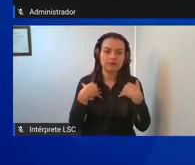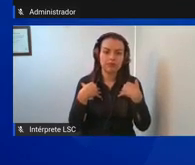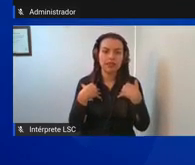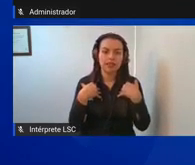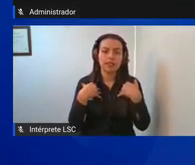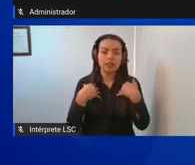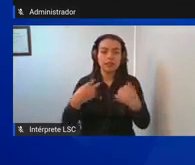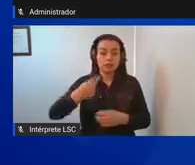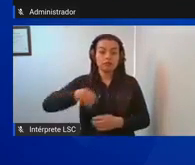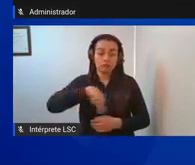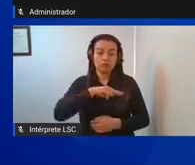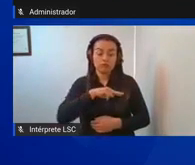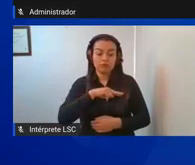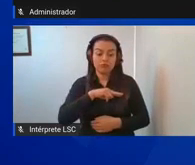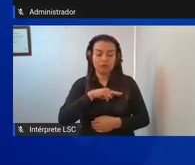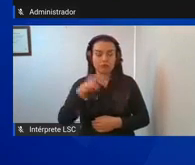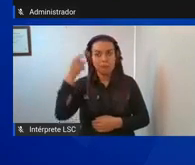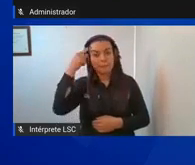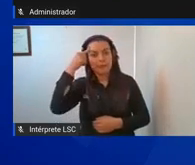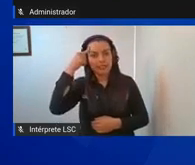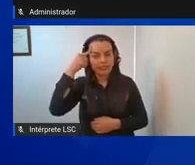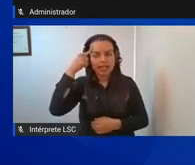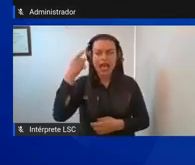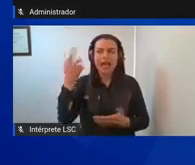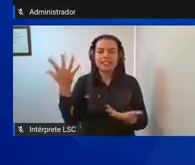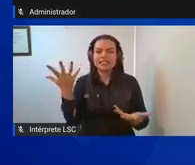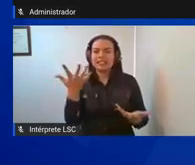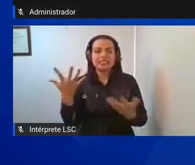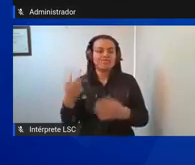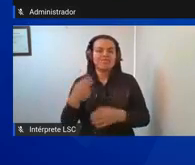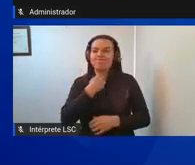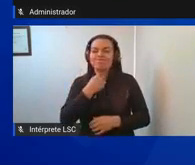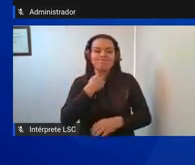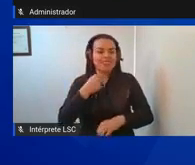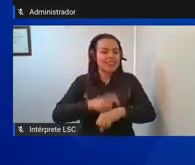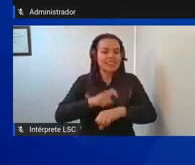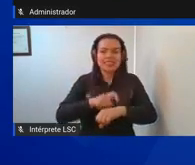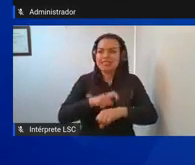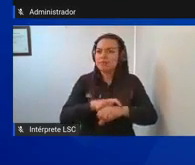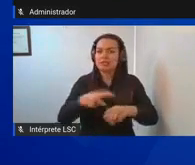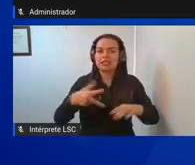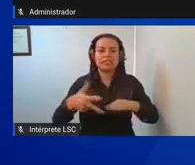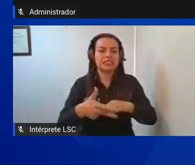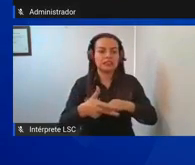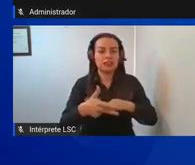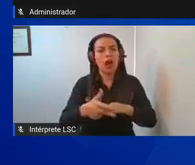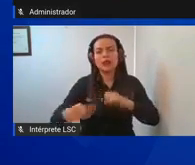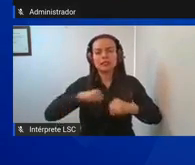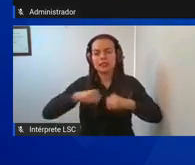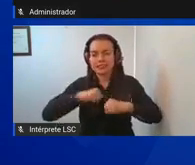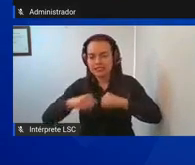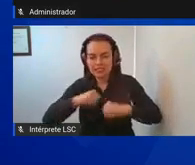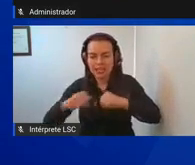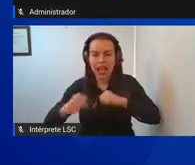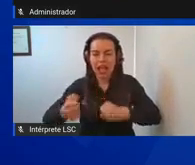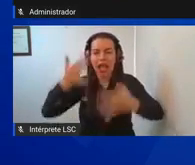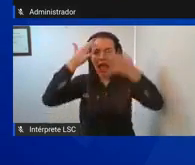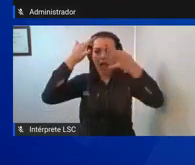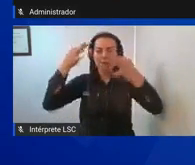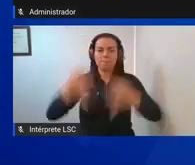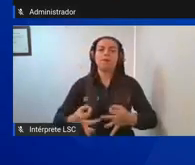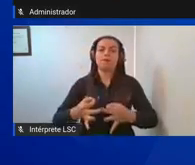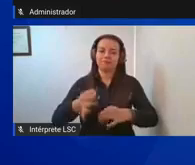incluso pues en algún momento pensamos que se nos va a quedar porque ya el tiempo no nos va a dar, y bueno, lo alcanzamos a sacar en el